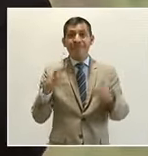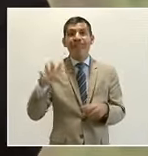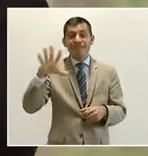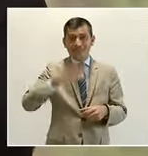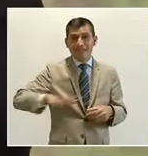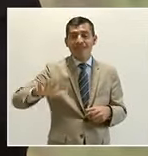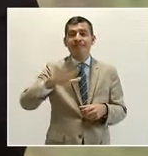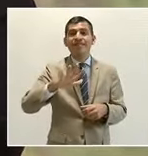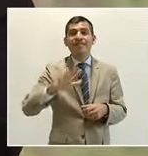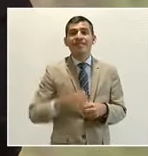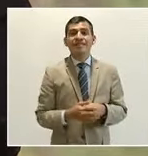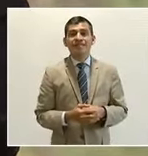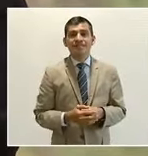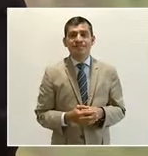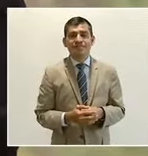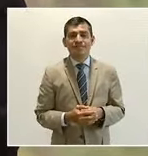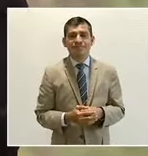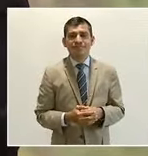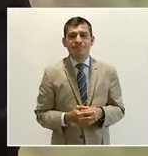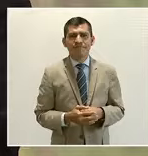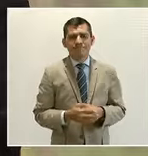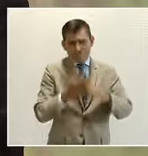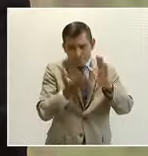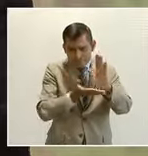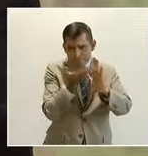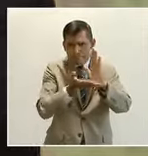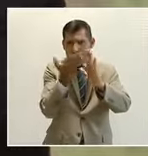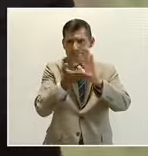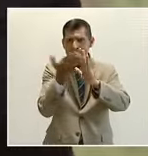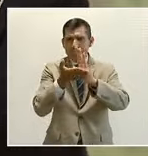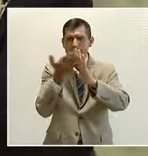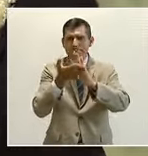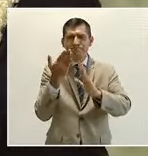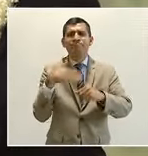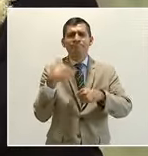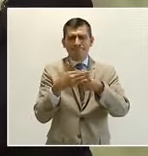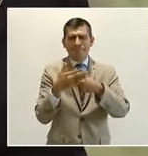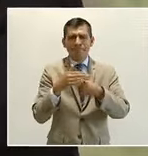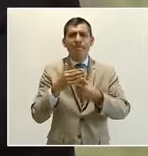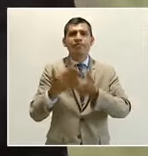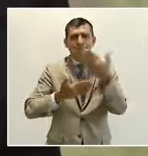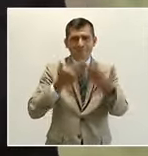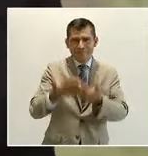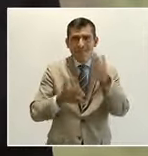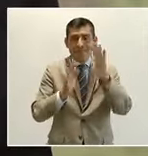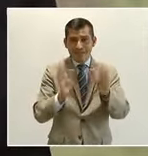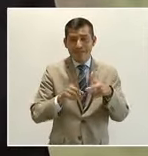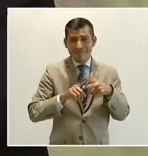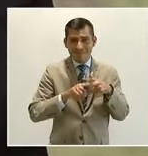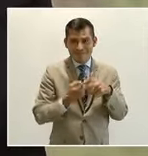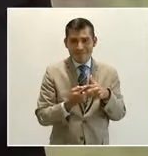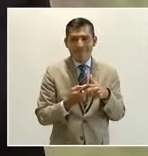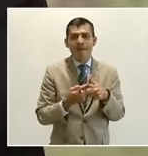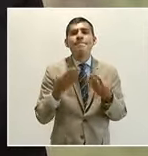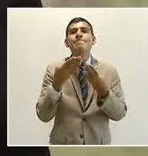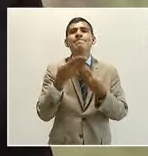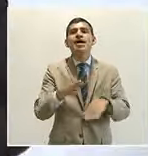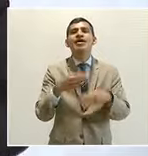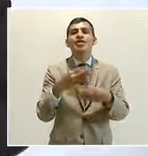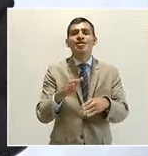van a construir y ya están en proceso dos sucursales del banco del